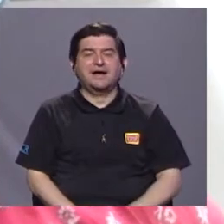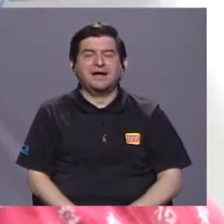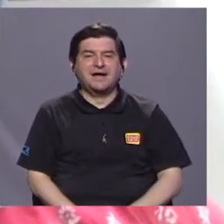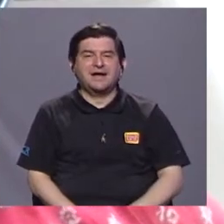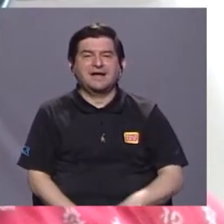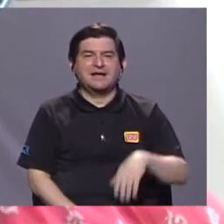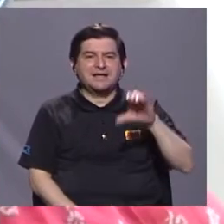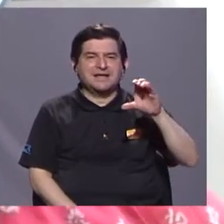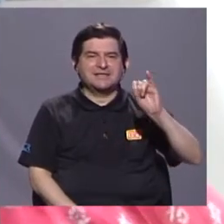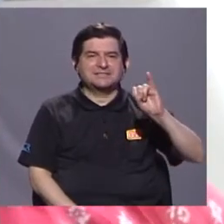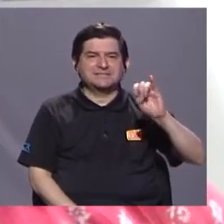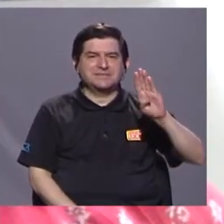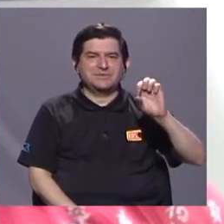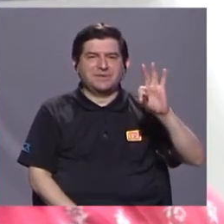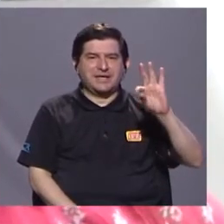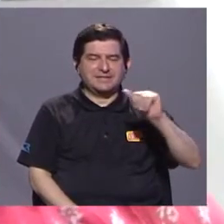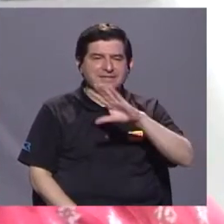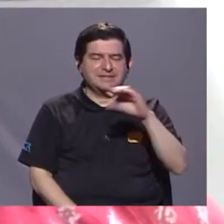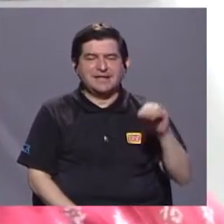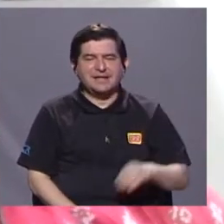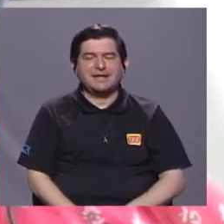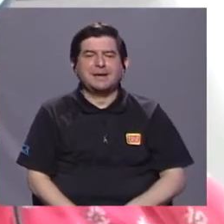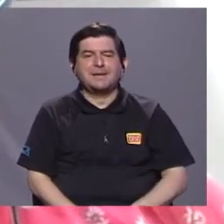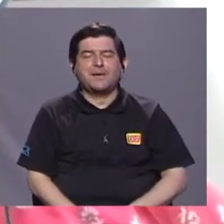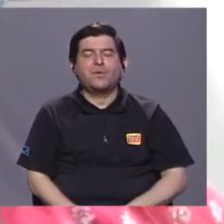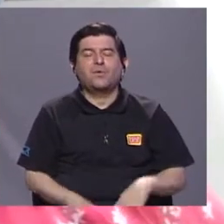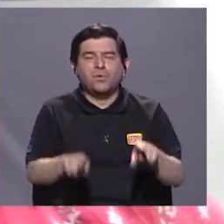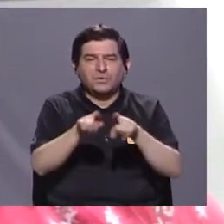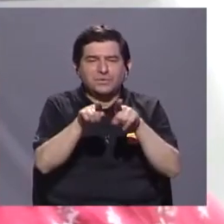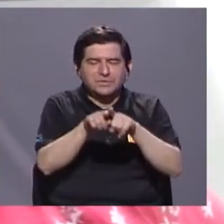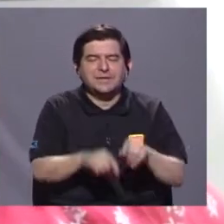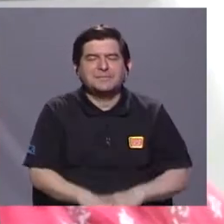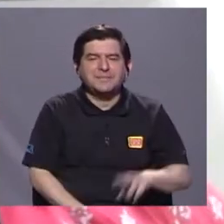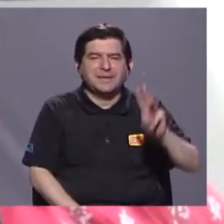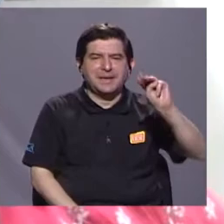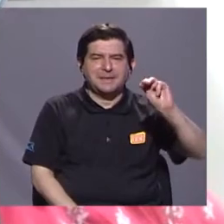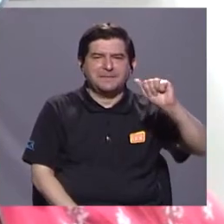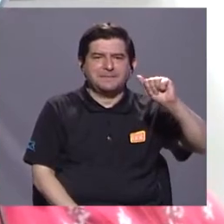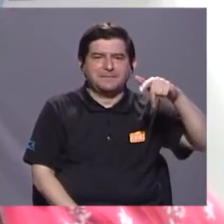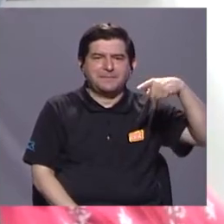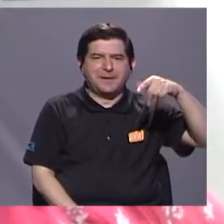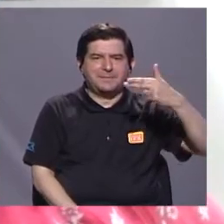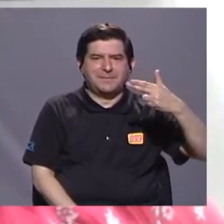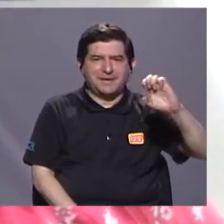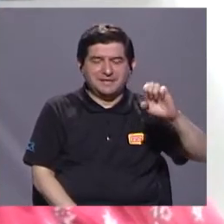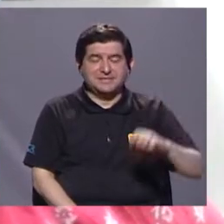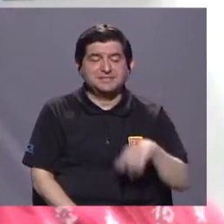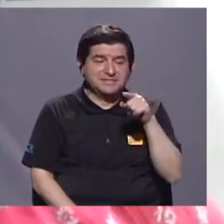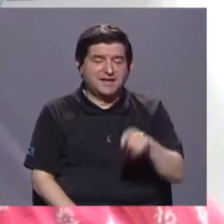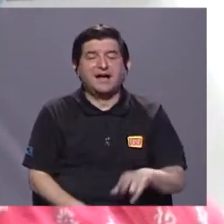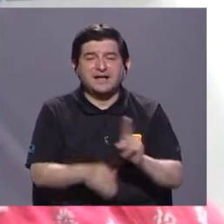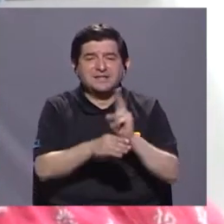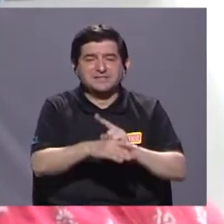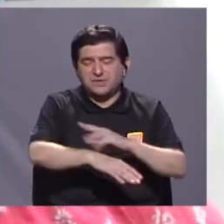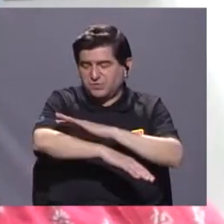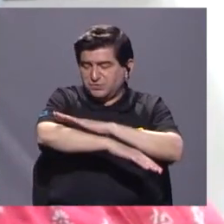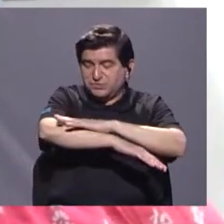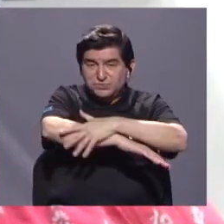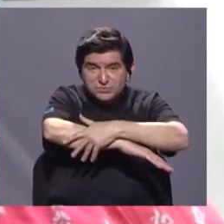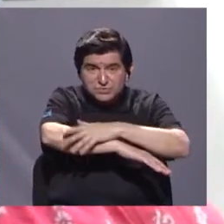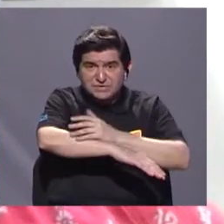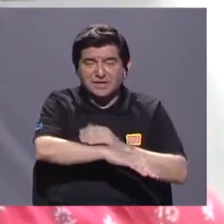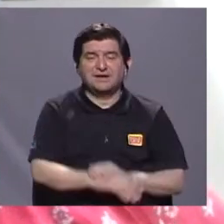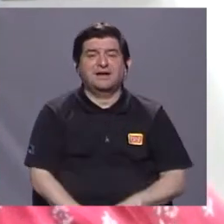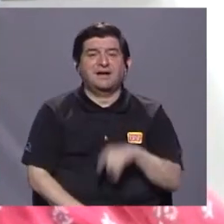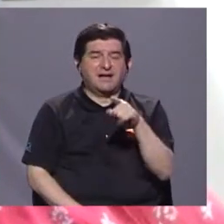perros mapaches que son muy utilizados para pieles entonces son comercializados en grandes cantidades en esos